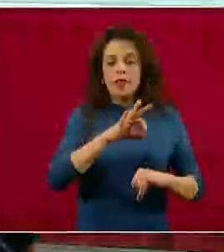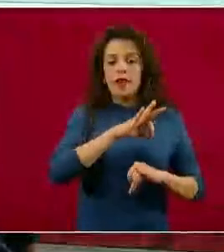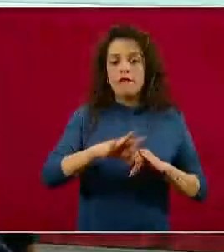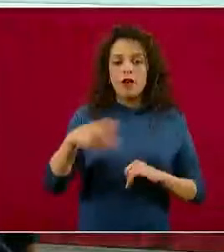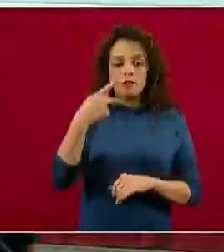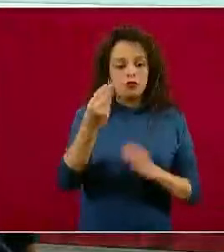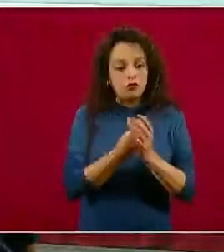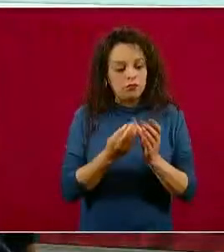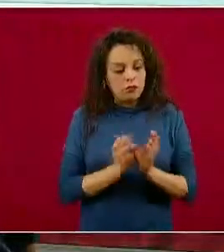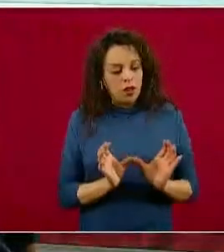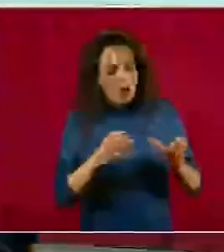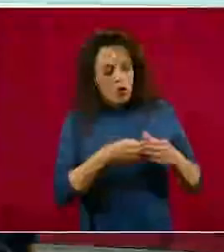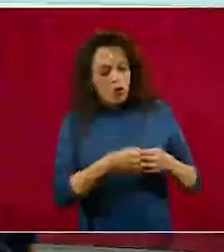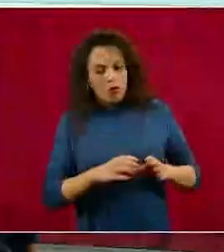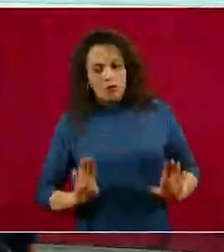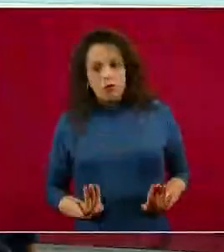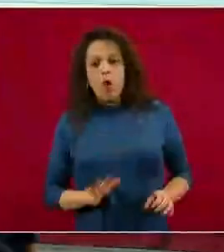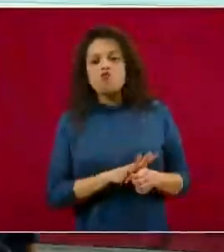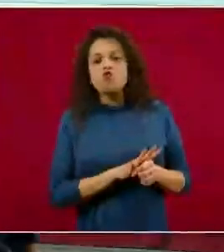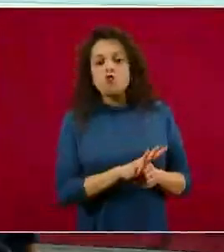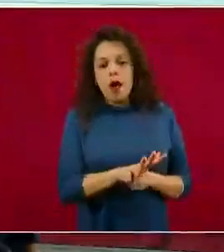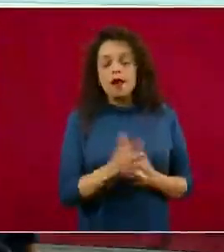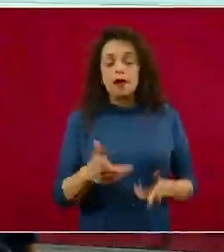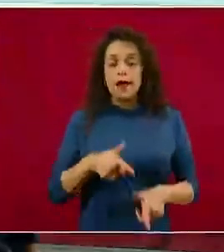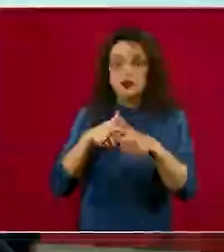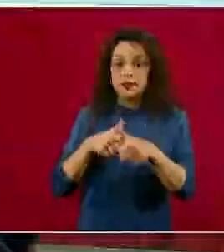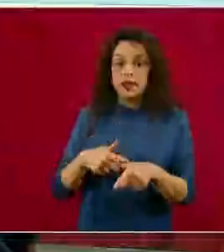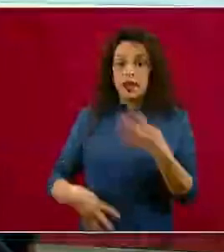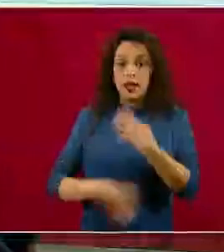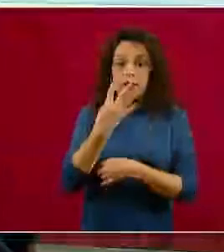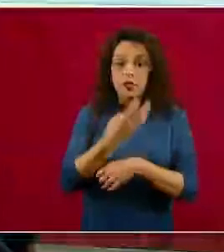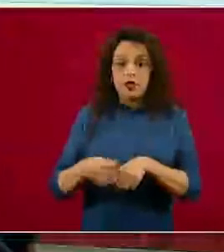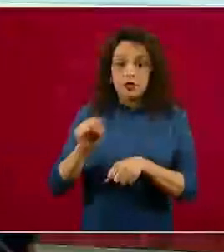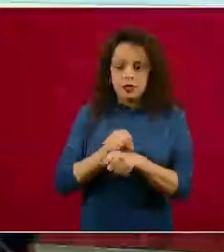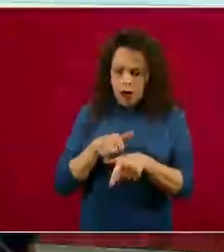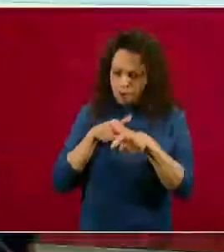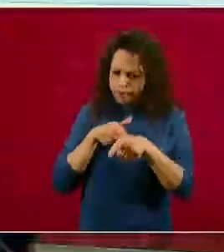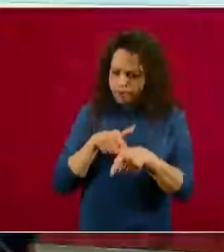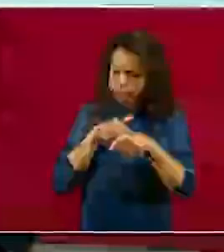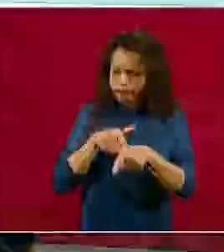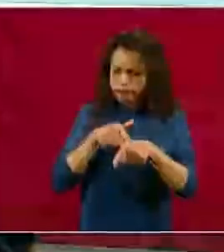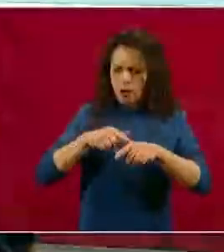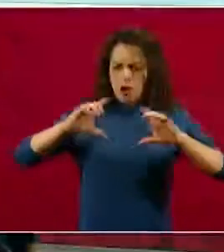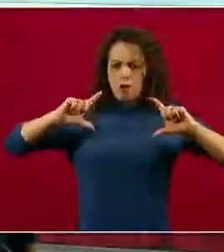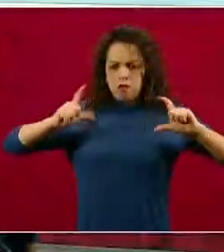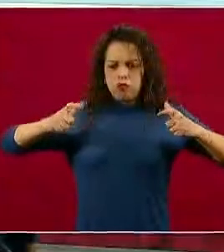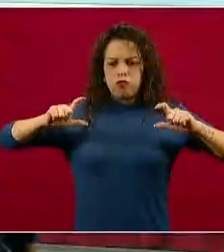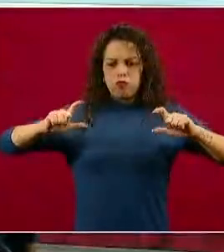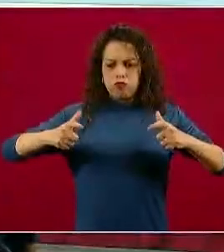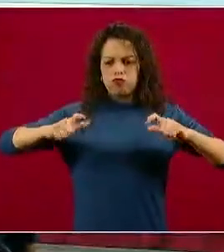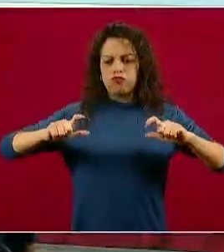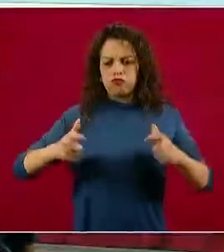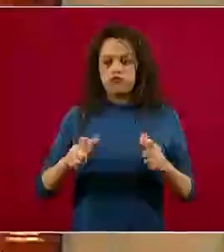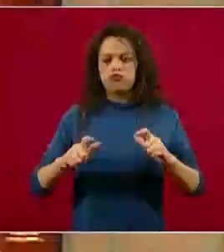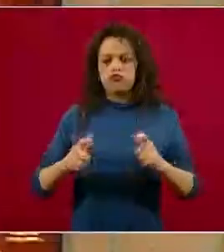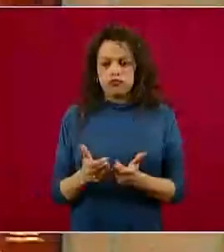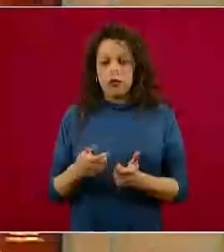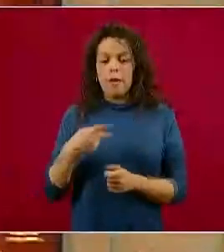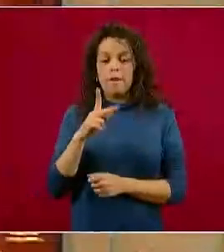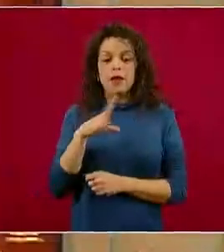ver 14 semanas continuas todavía de reducción, ¿no? A diferencia de los casos en donde hemos tenido mesetas, en